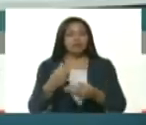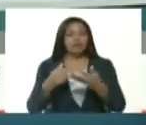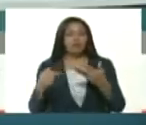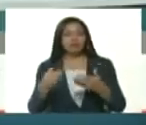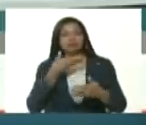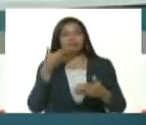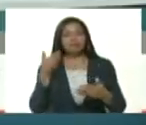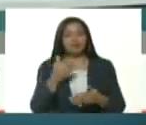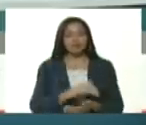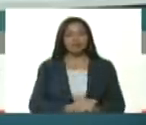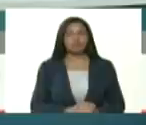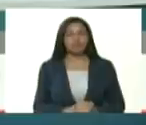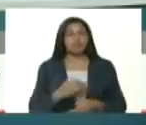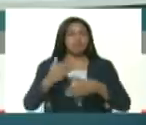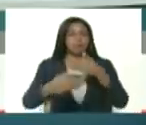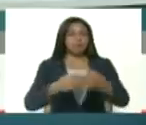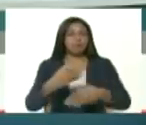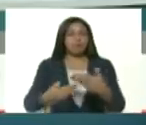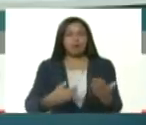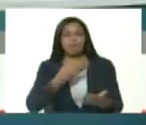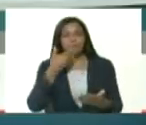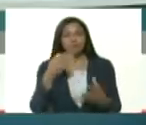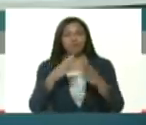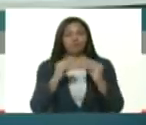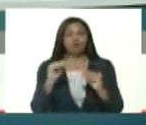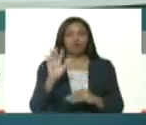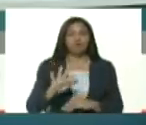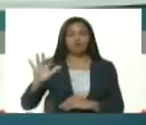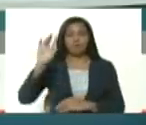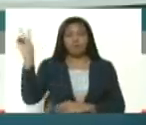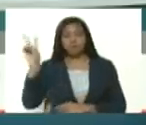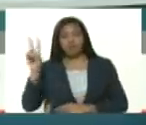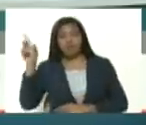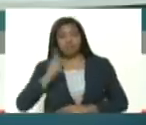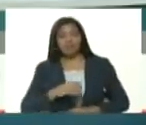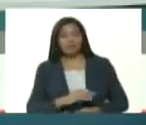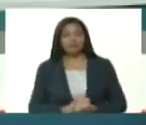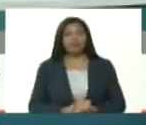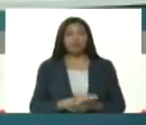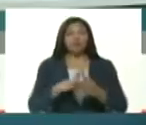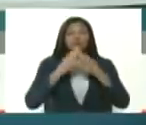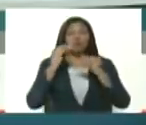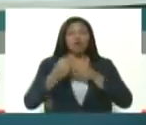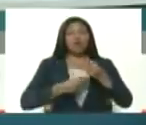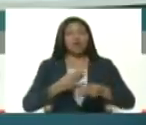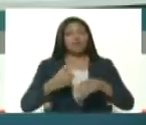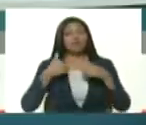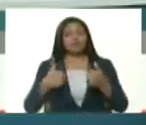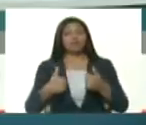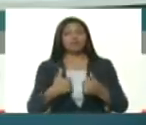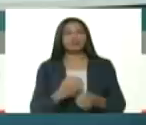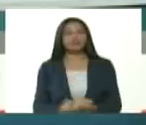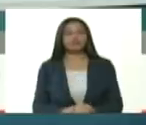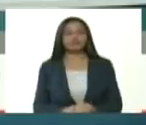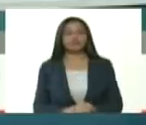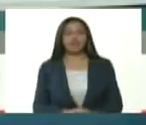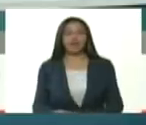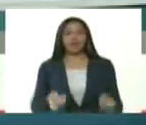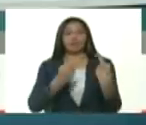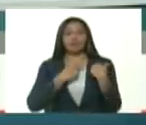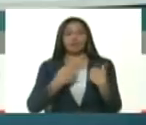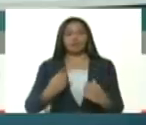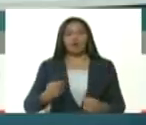mejor, cada vez mejores. Todo a Venezuela, todo lo que hagamos bien será para